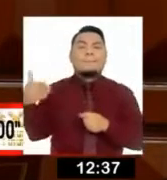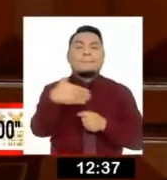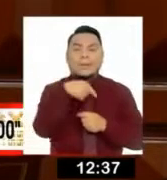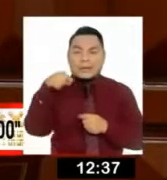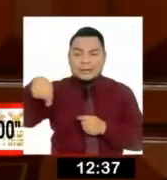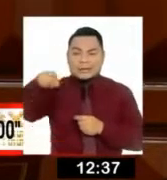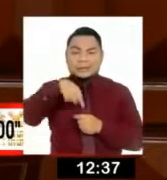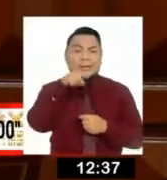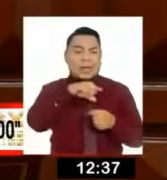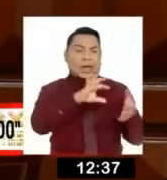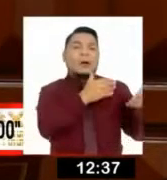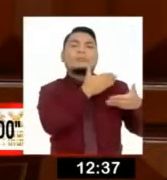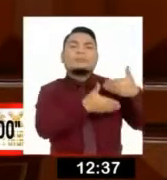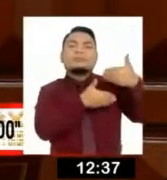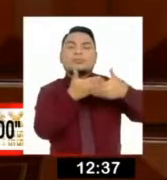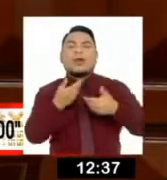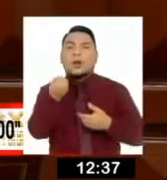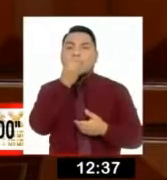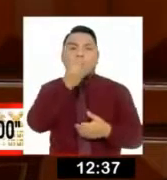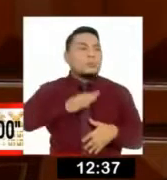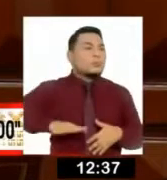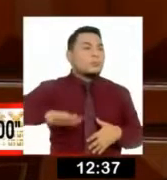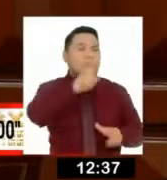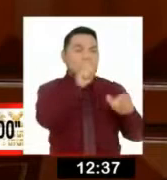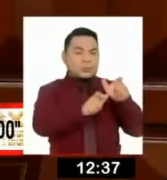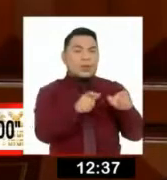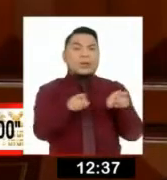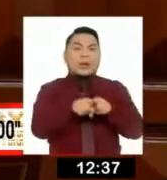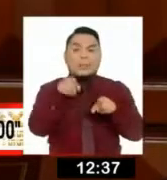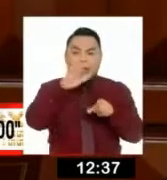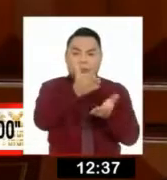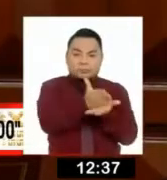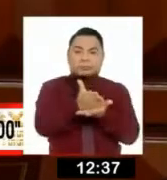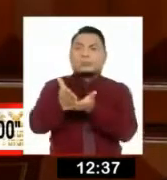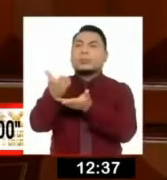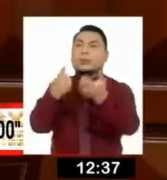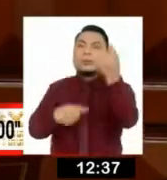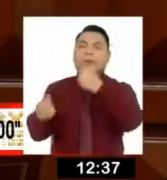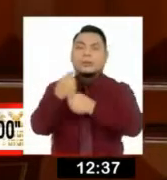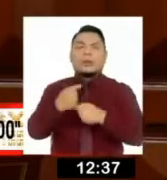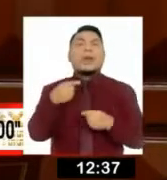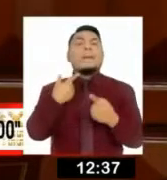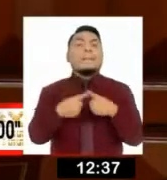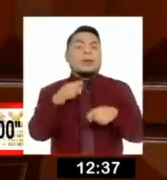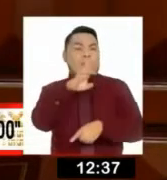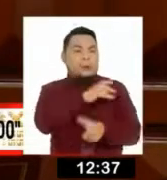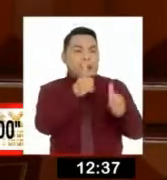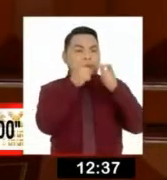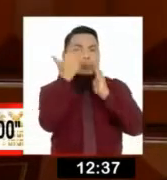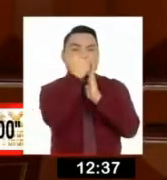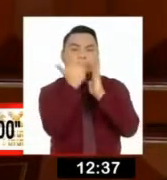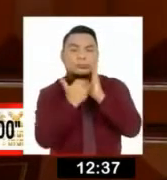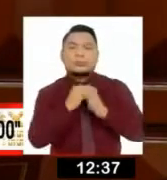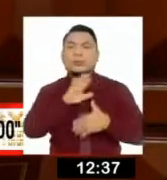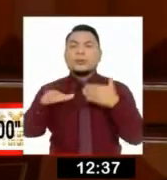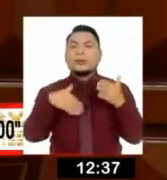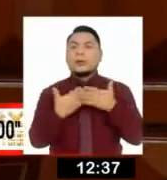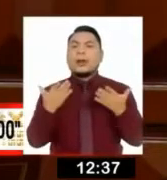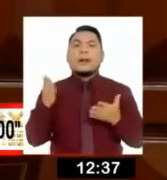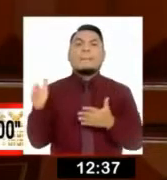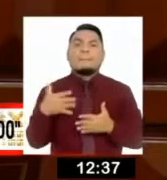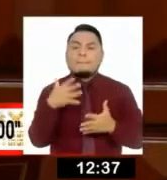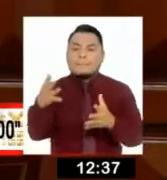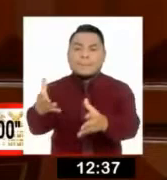cadena productiva para el consumo humano directo en base al ordenamiento y fiscalización en la captura de